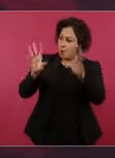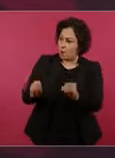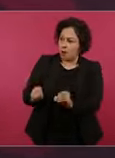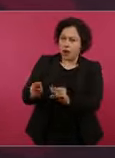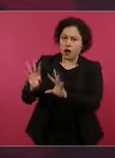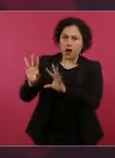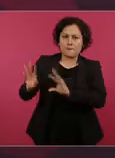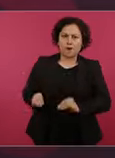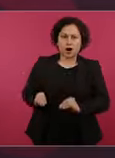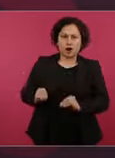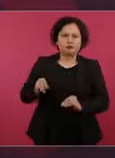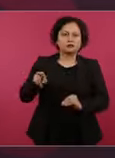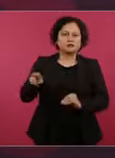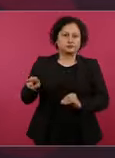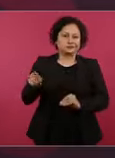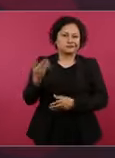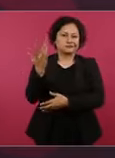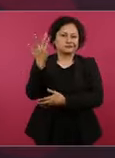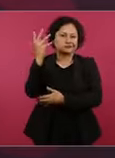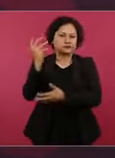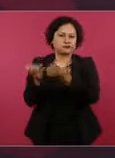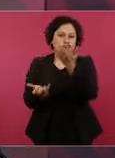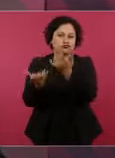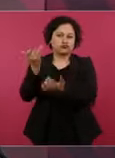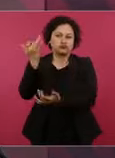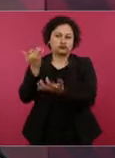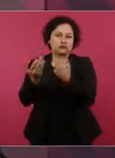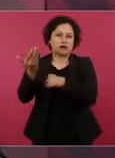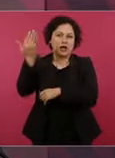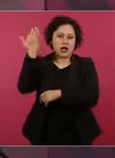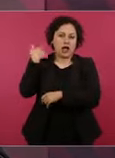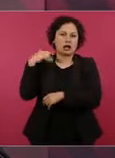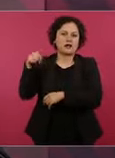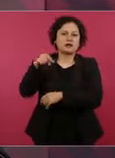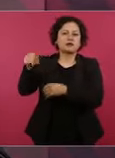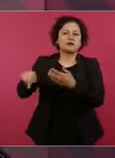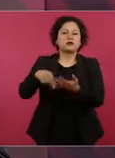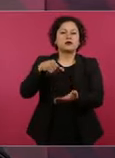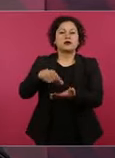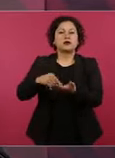incendios. Teníamos incendios en Chimalapa